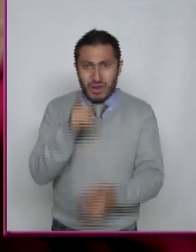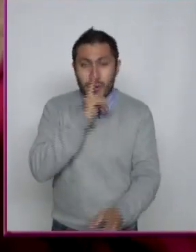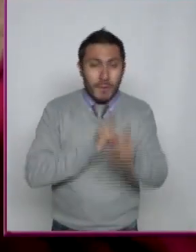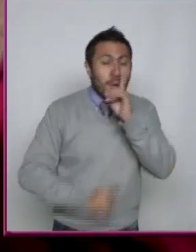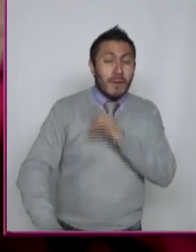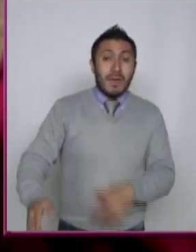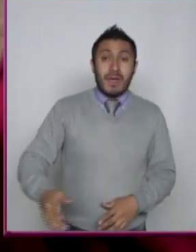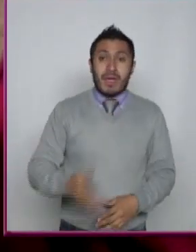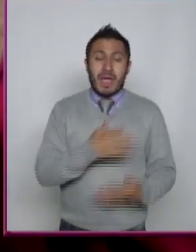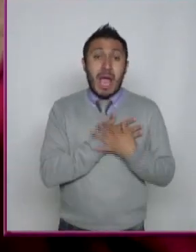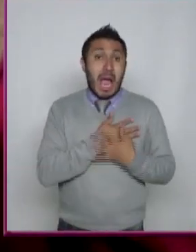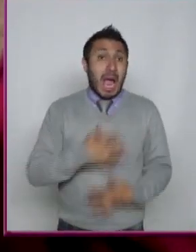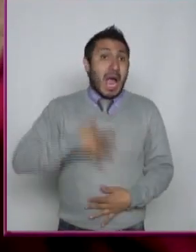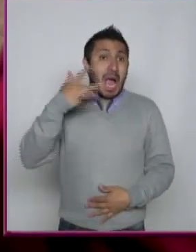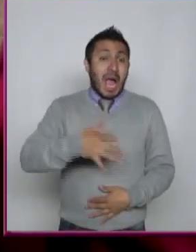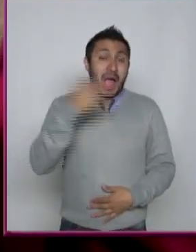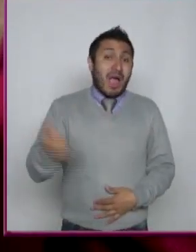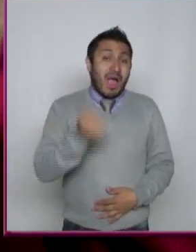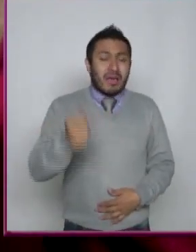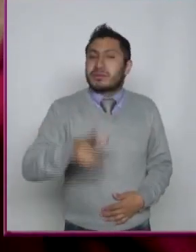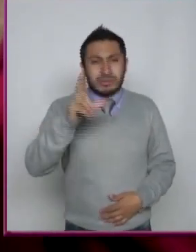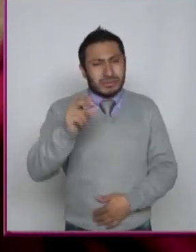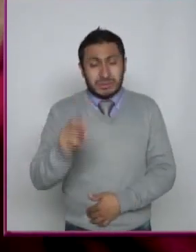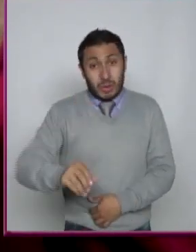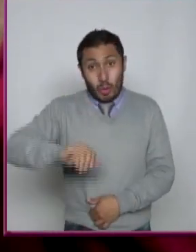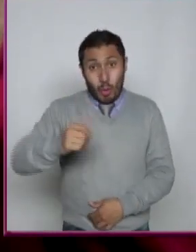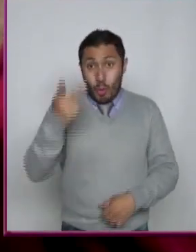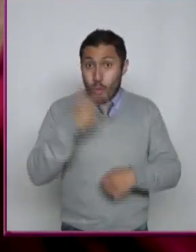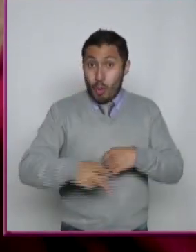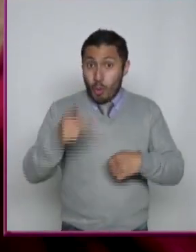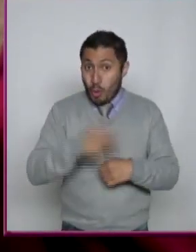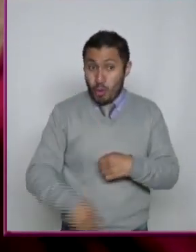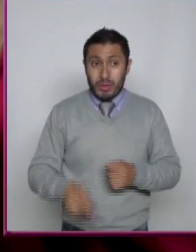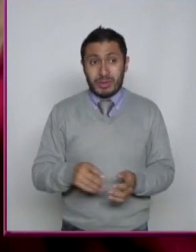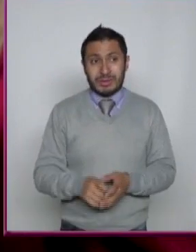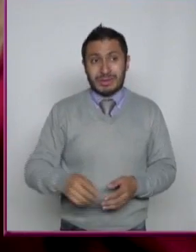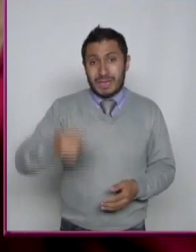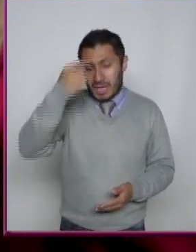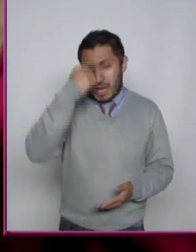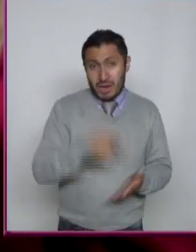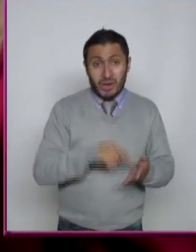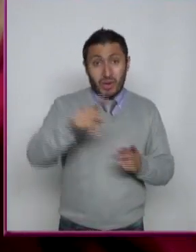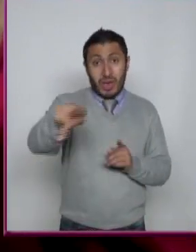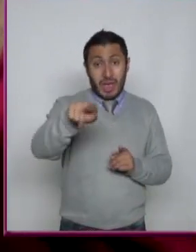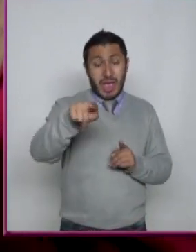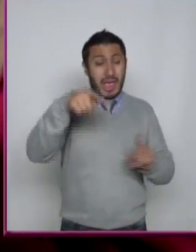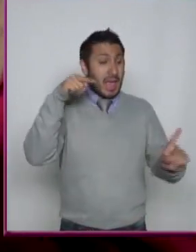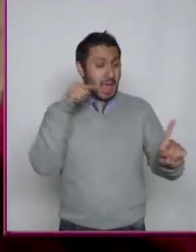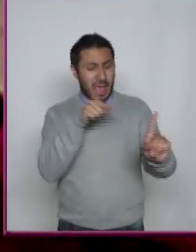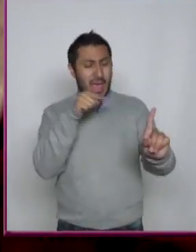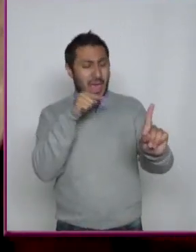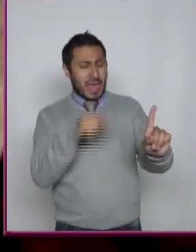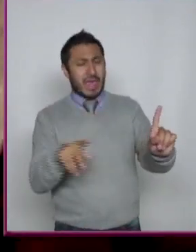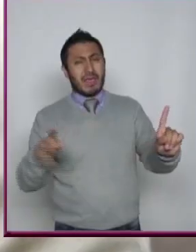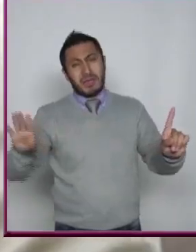para siempre, del cual ya hablamos, ¿no? Otro mito muy peligroso es creer que la pareja nos pertenece, ¿no? O sea,